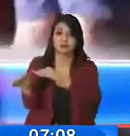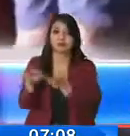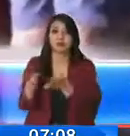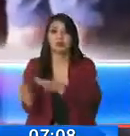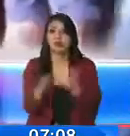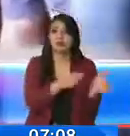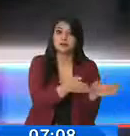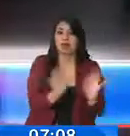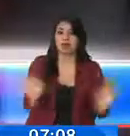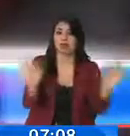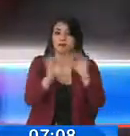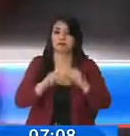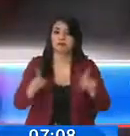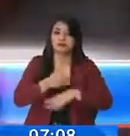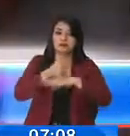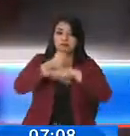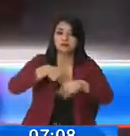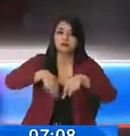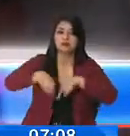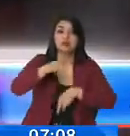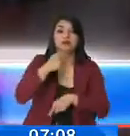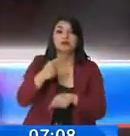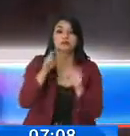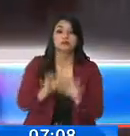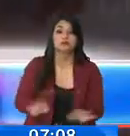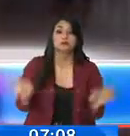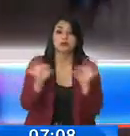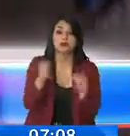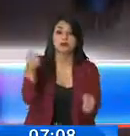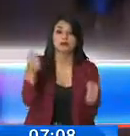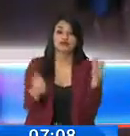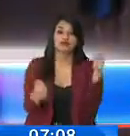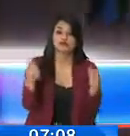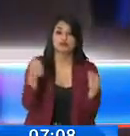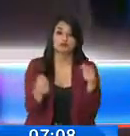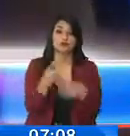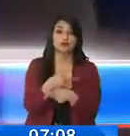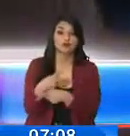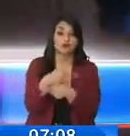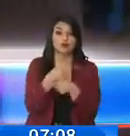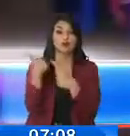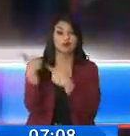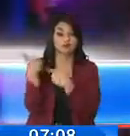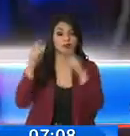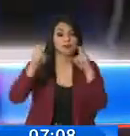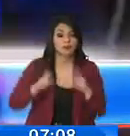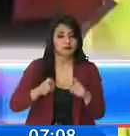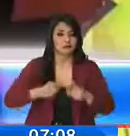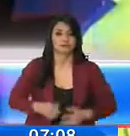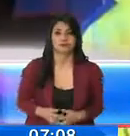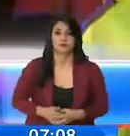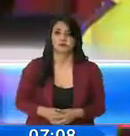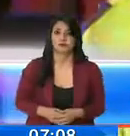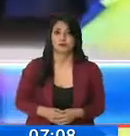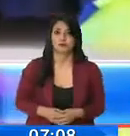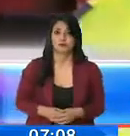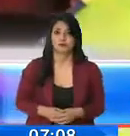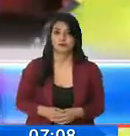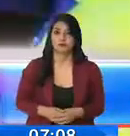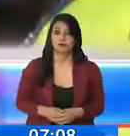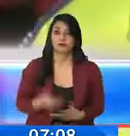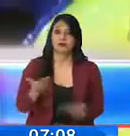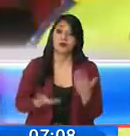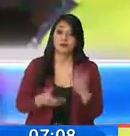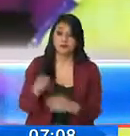la autoridad de tránsito recalca la importancia de conducir con responsabilidad. Bueno, que aparentemente va en estado de haber